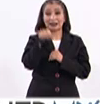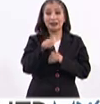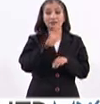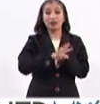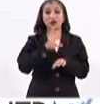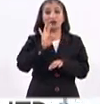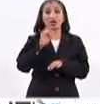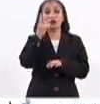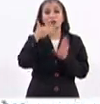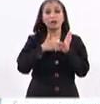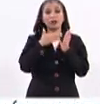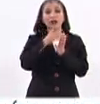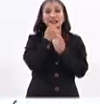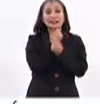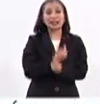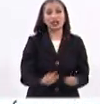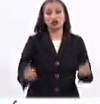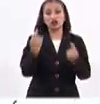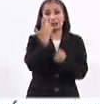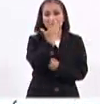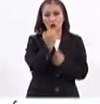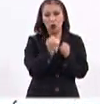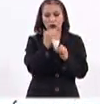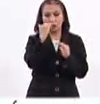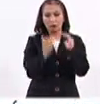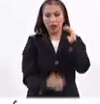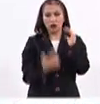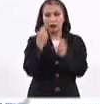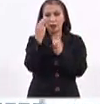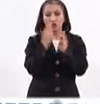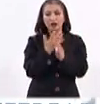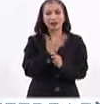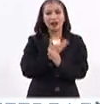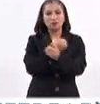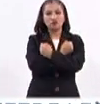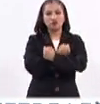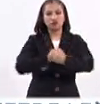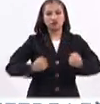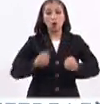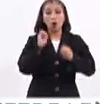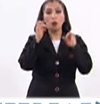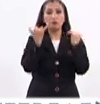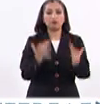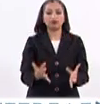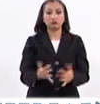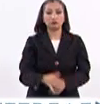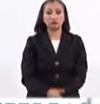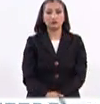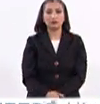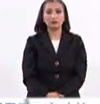más de 41 millones de niños menores de 5 años en todo el mundo padecen obesidad o sobrepeso.